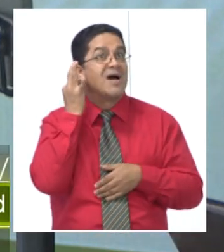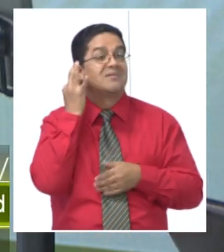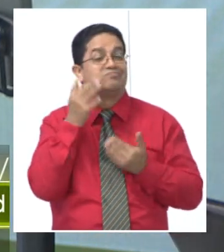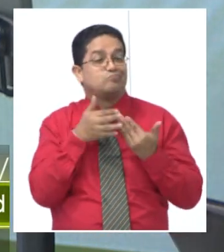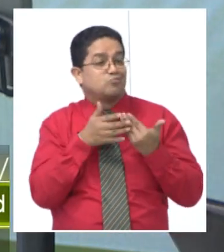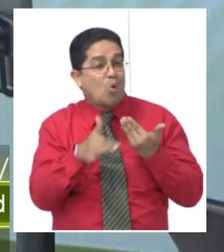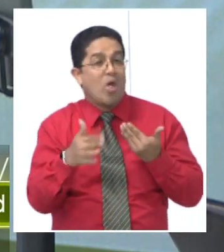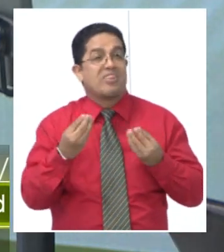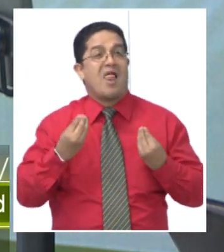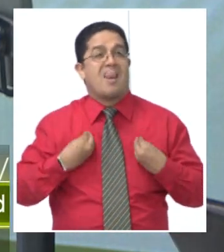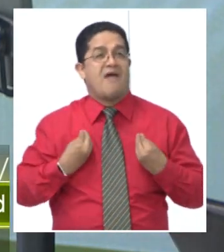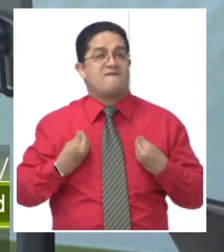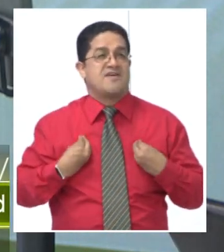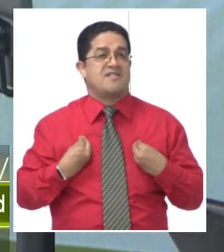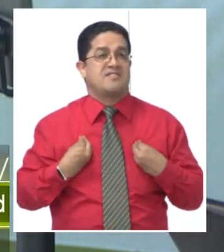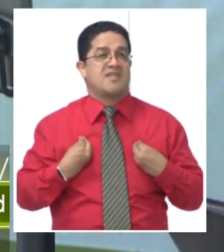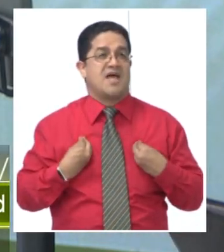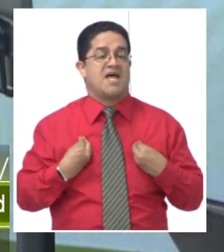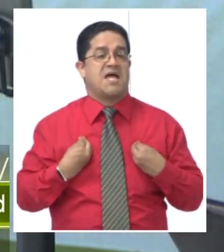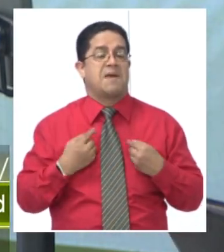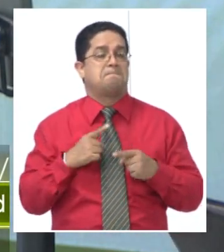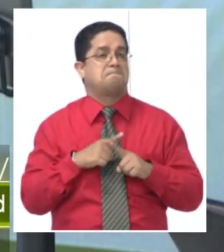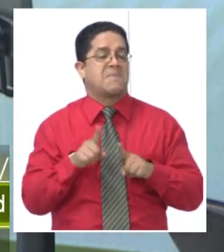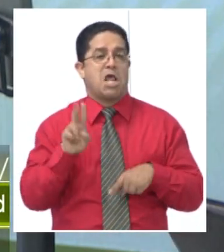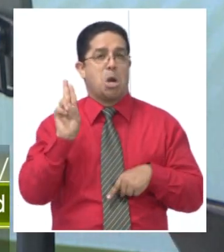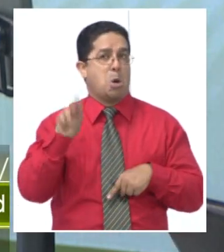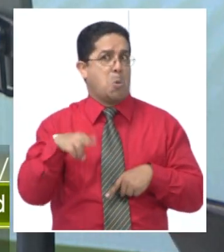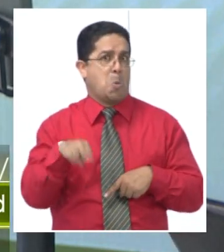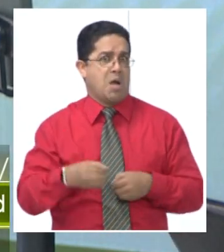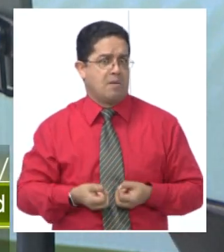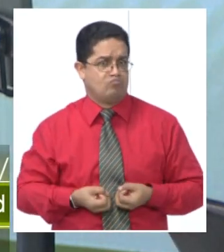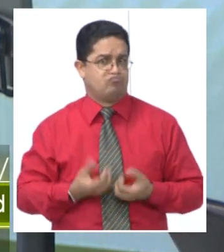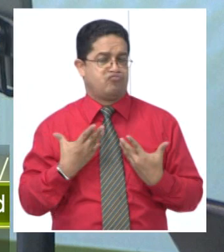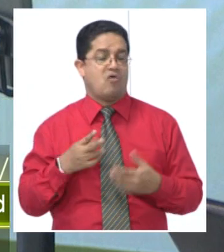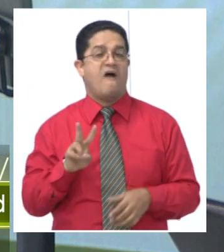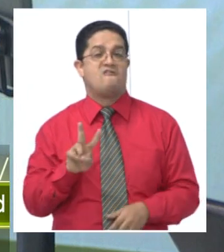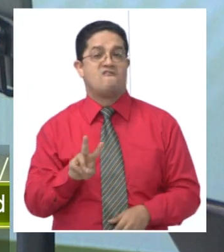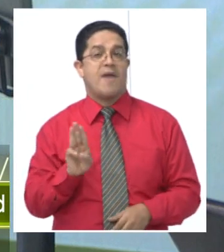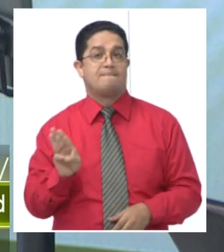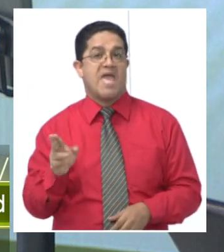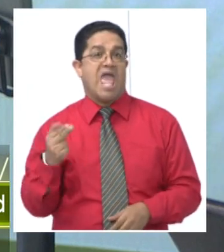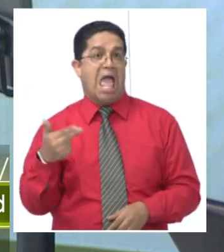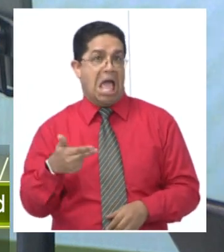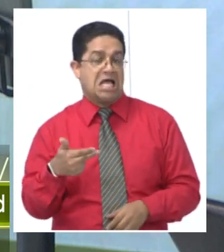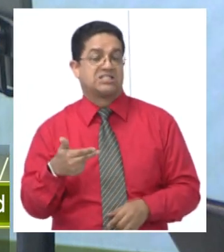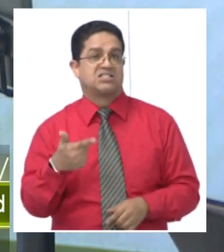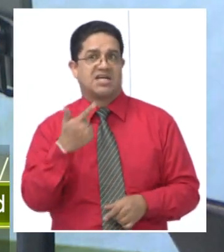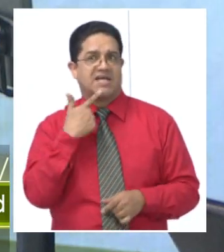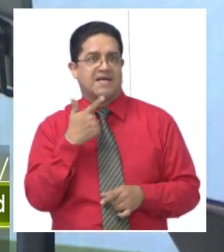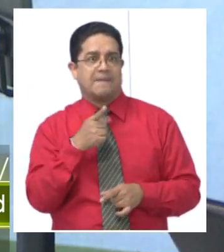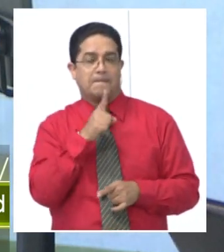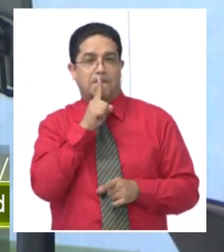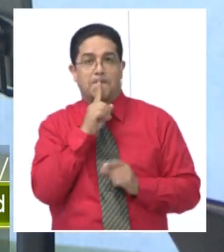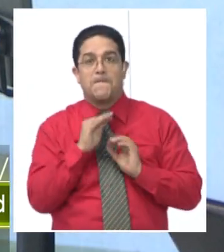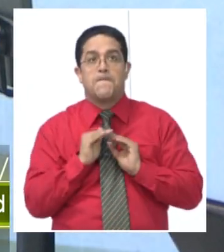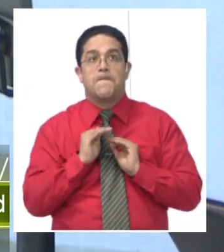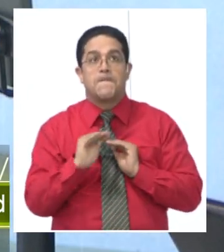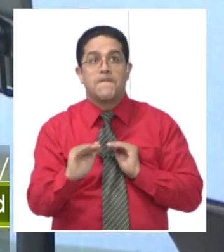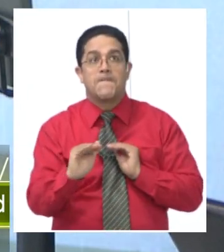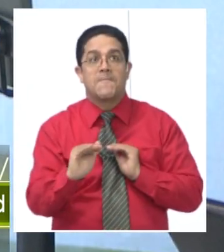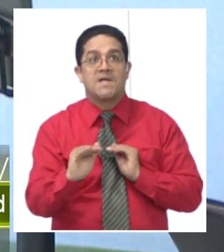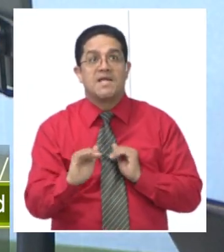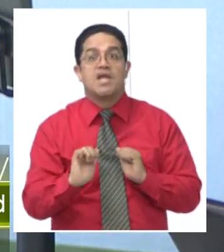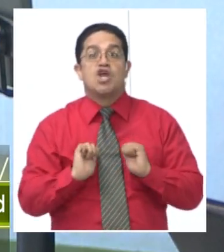sin ninguna expresión de la infección por el VPH, que lo ha tenido adormecido, por llamarlo así, y que hace una reactivación